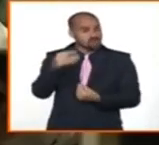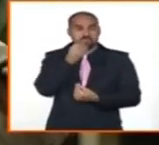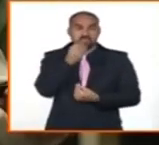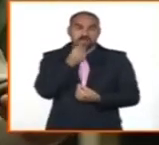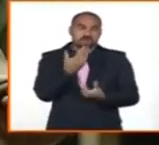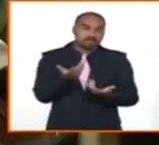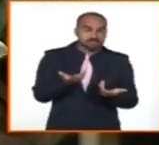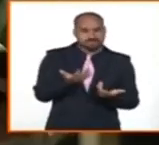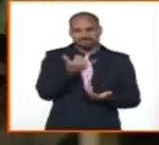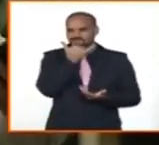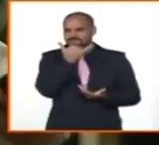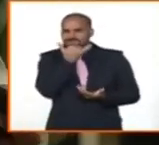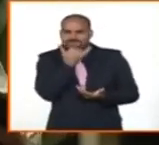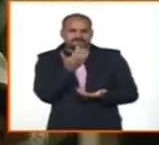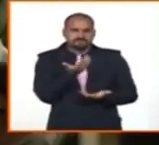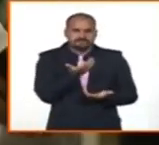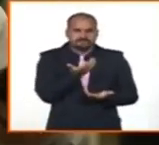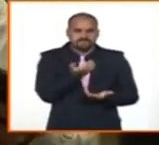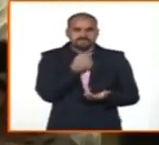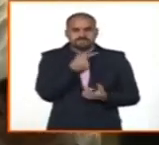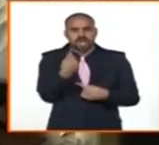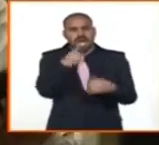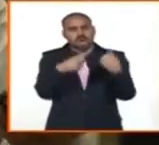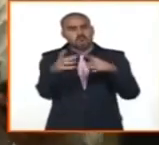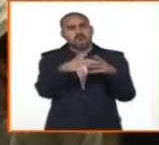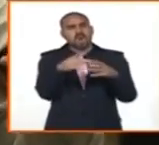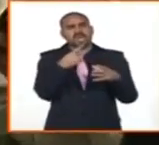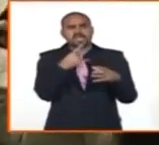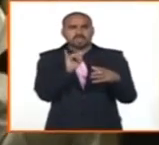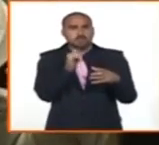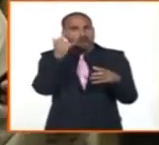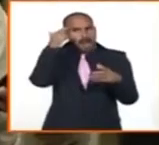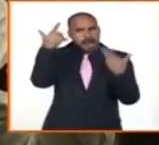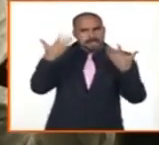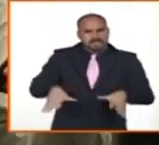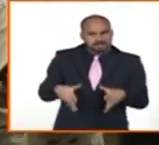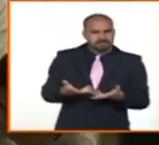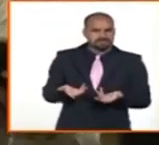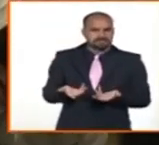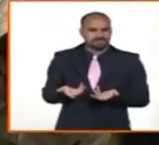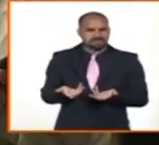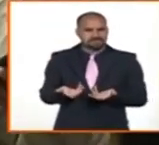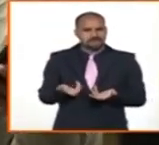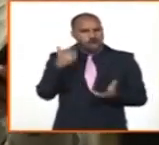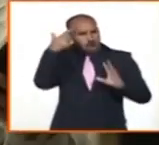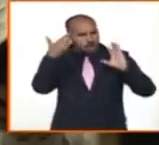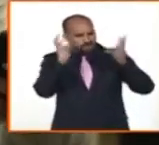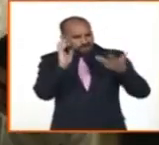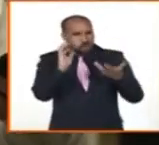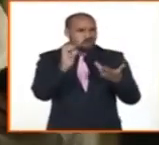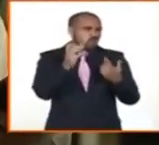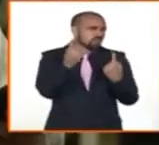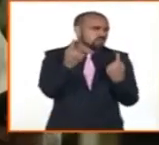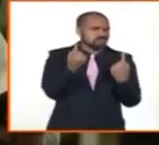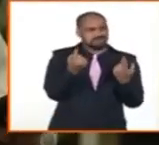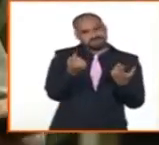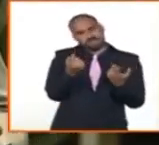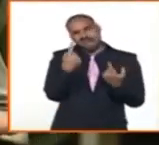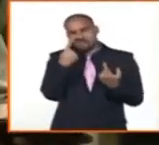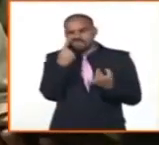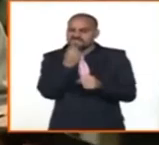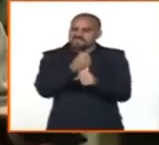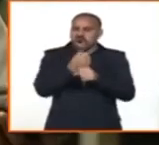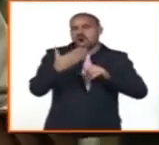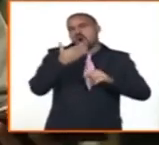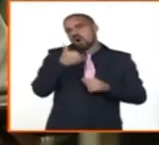sectores amplios, en sectores que se acobardan, en sectores tan confundidos. Digo, eso hay que ver cómo se puede trabajarlo.